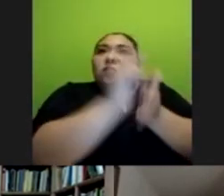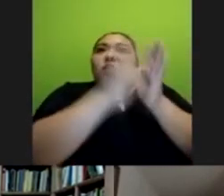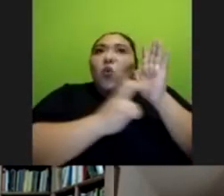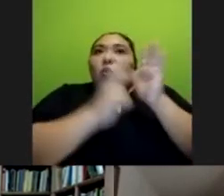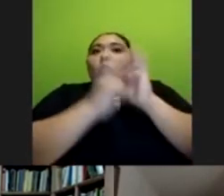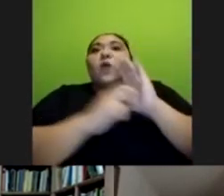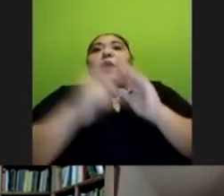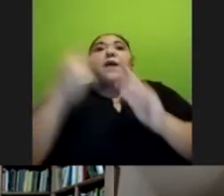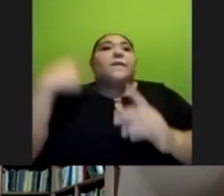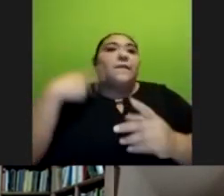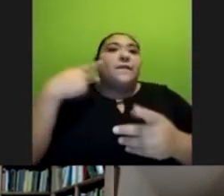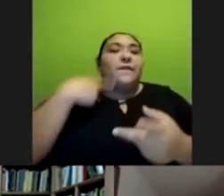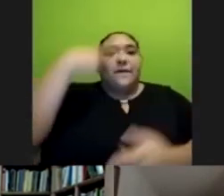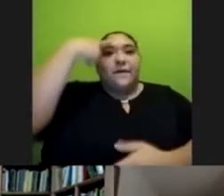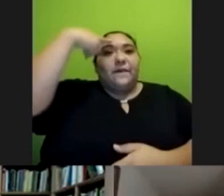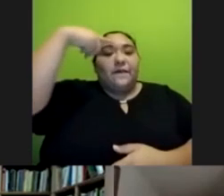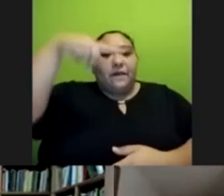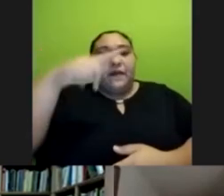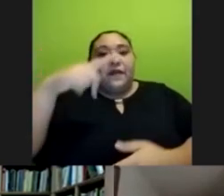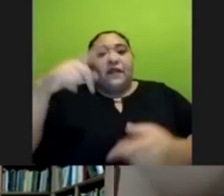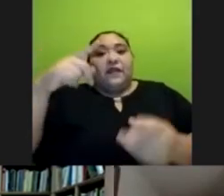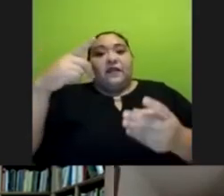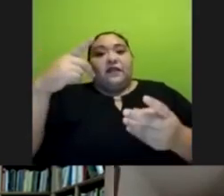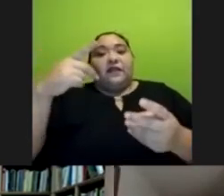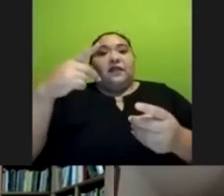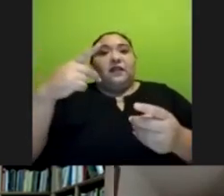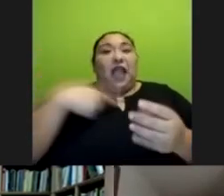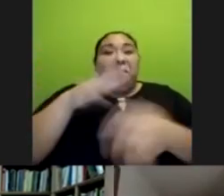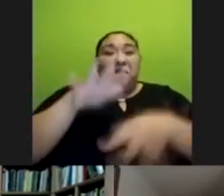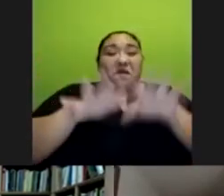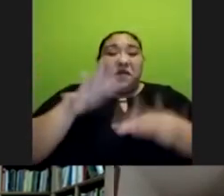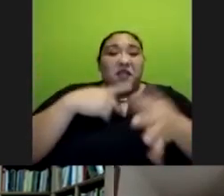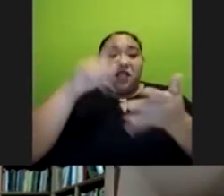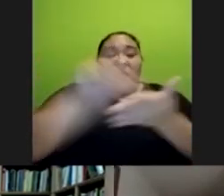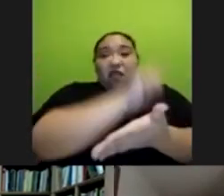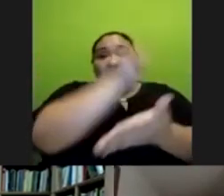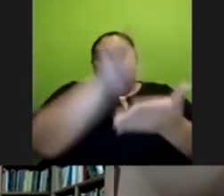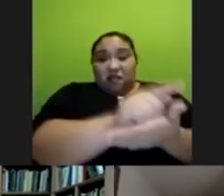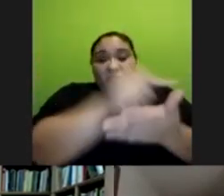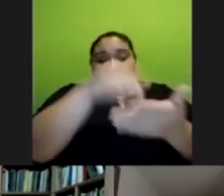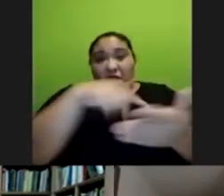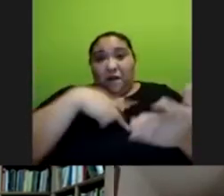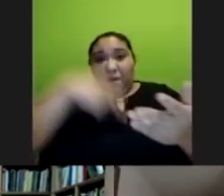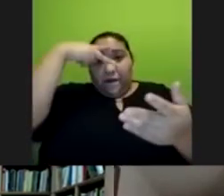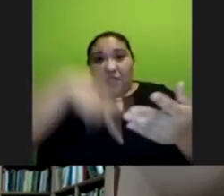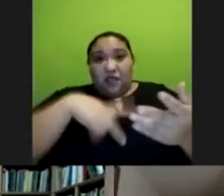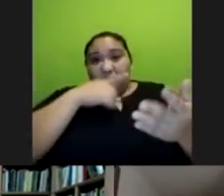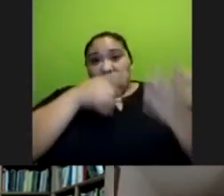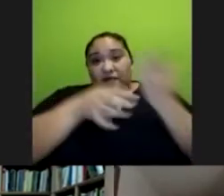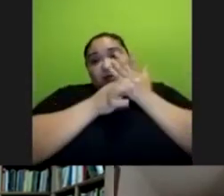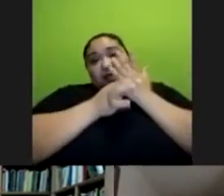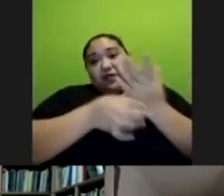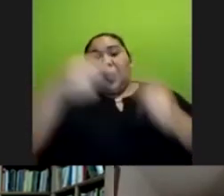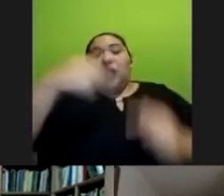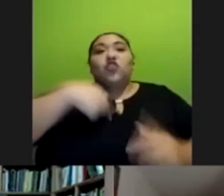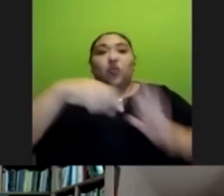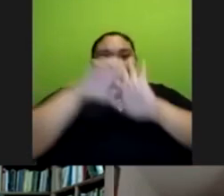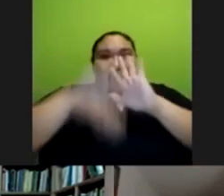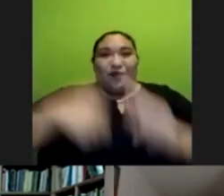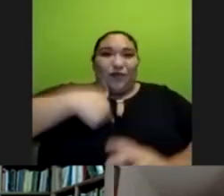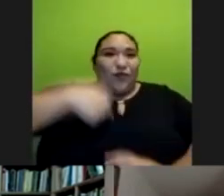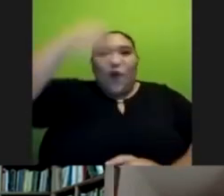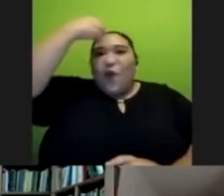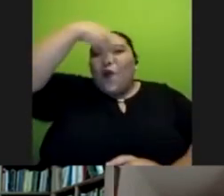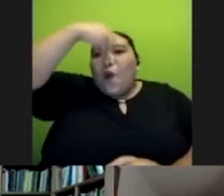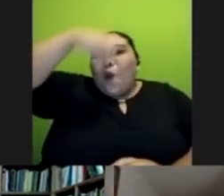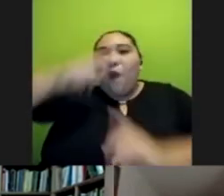de lo que la propia legislación mexicana dice. Yo soy del bando de los optimistas. Yo creo que es muy bueno